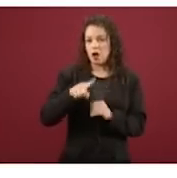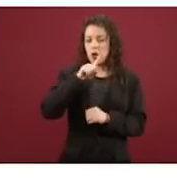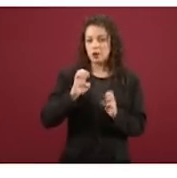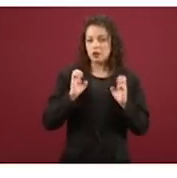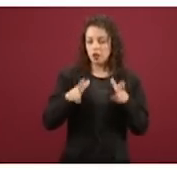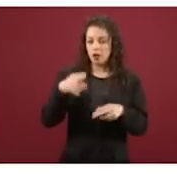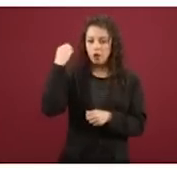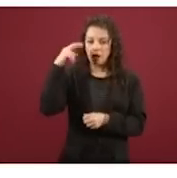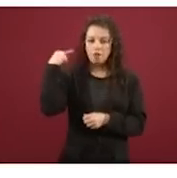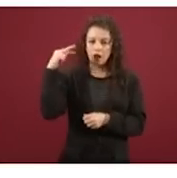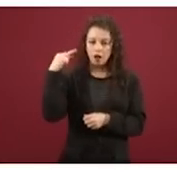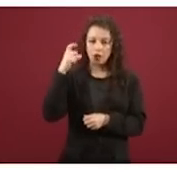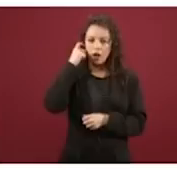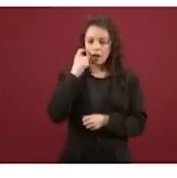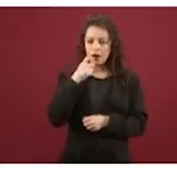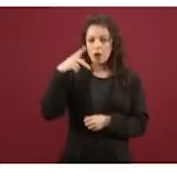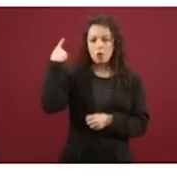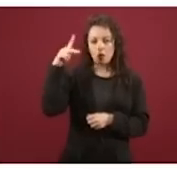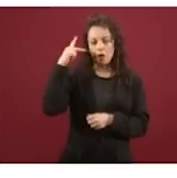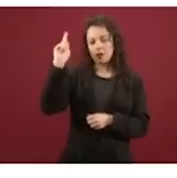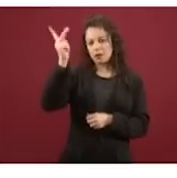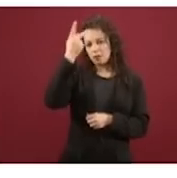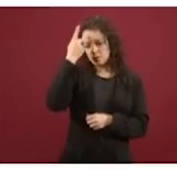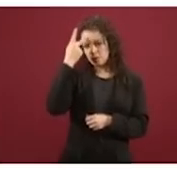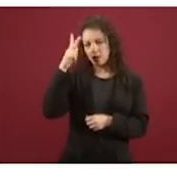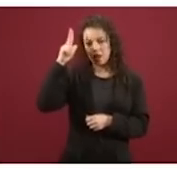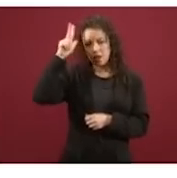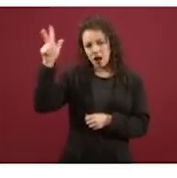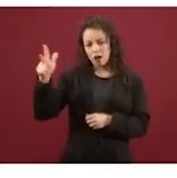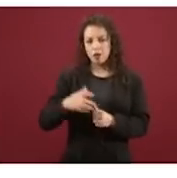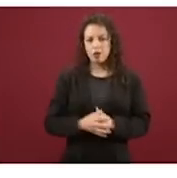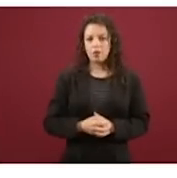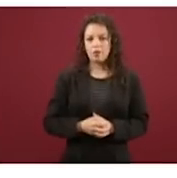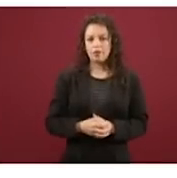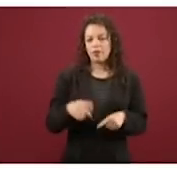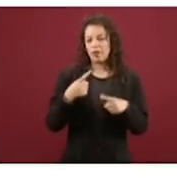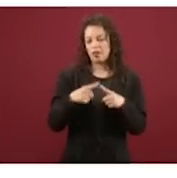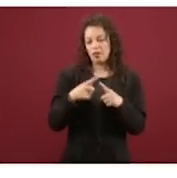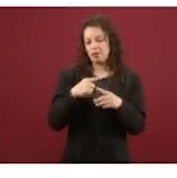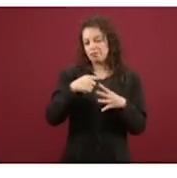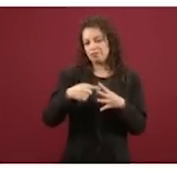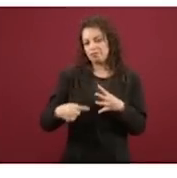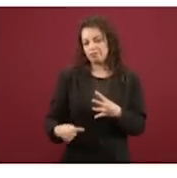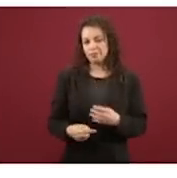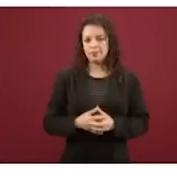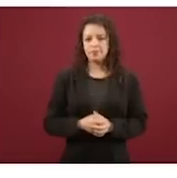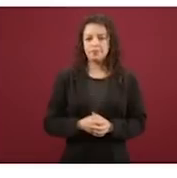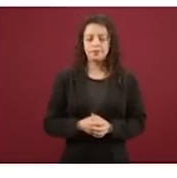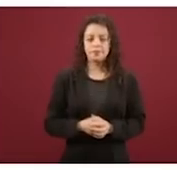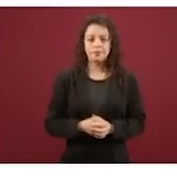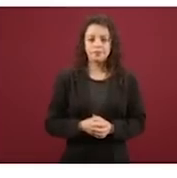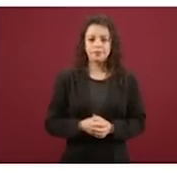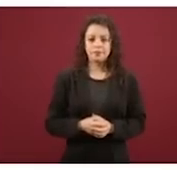Oaxaca, Veracruz, Guerrero, Puebla, San Luis Potosí, Hidalgo, entre otros. Cabe resaltar